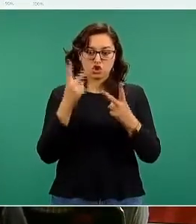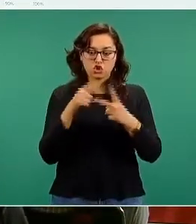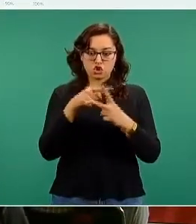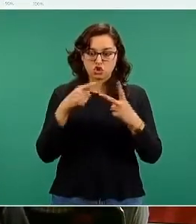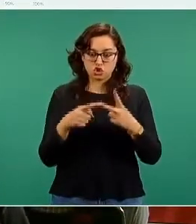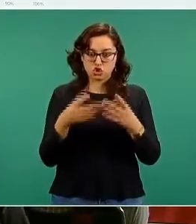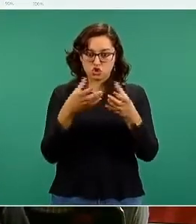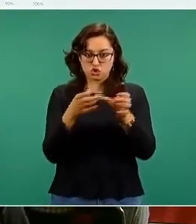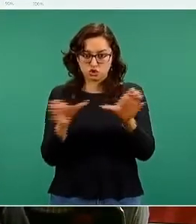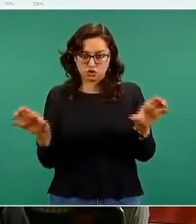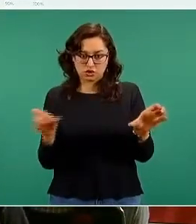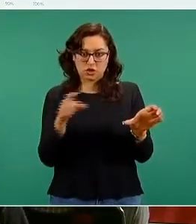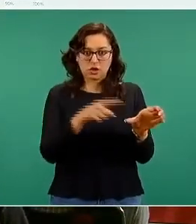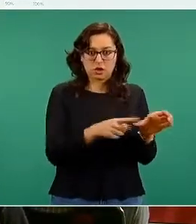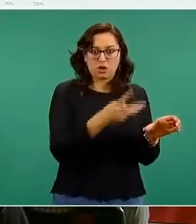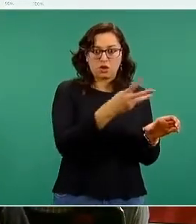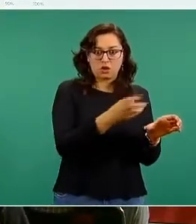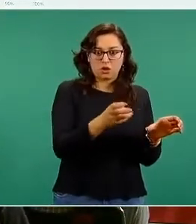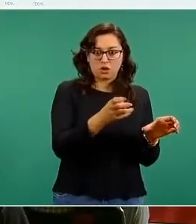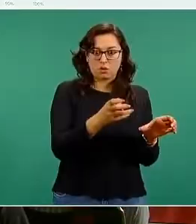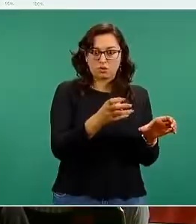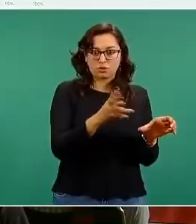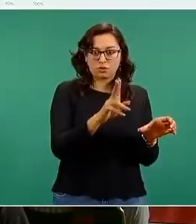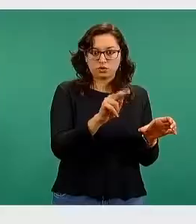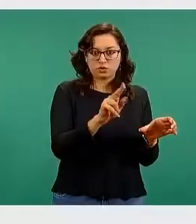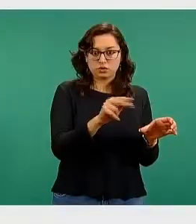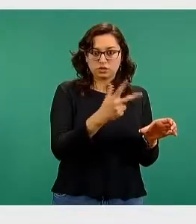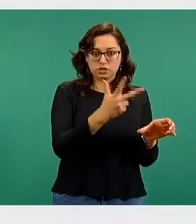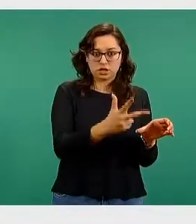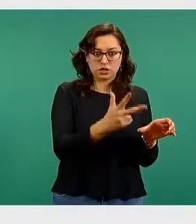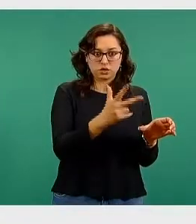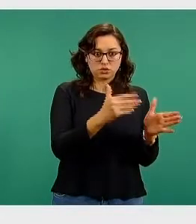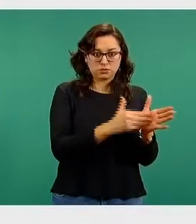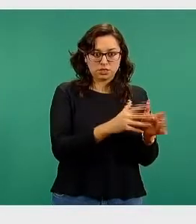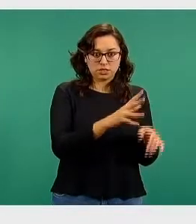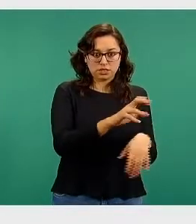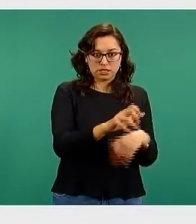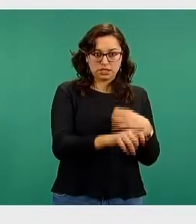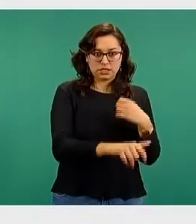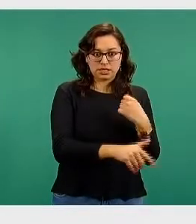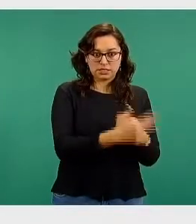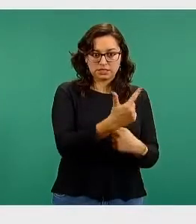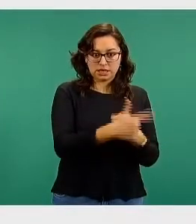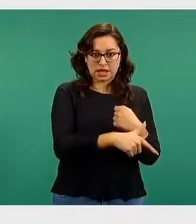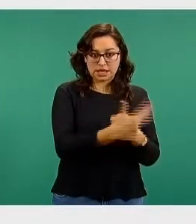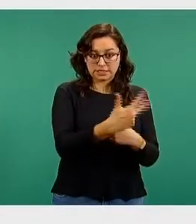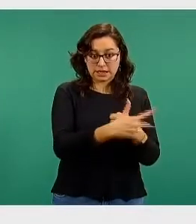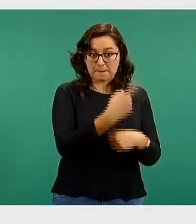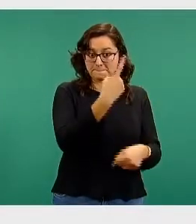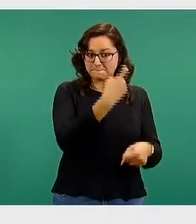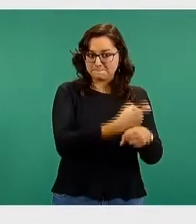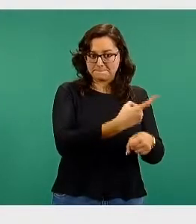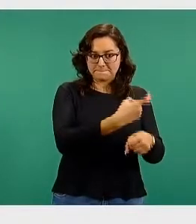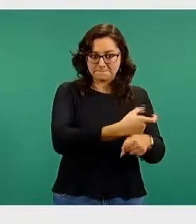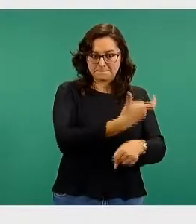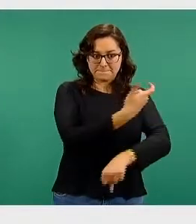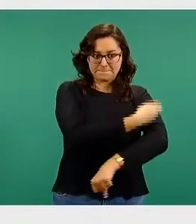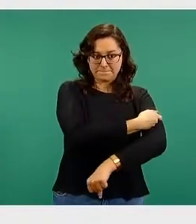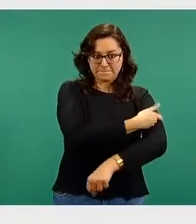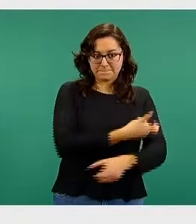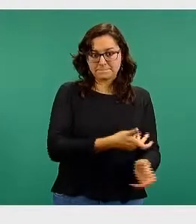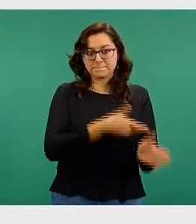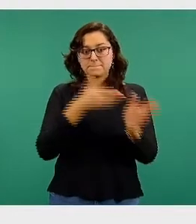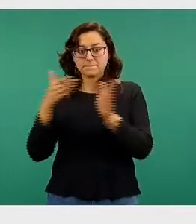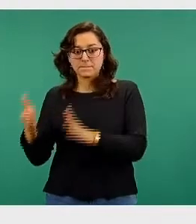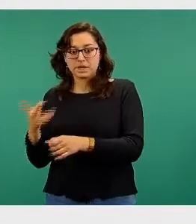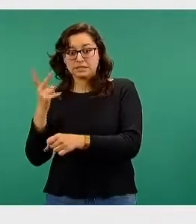488,513 en primera aplicación y 9,609 en segunda aplicación. Recordar que el esquema de la vacuna